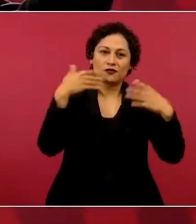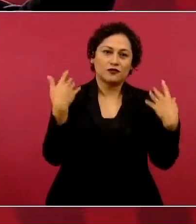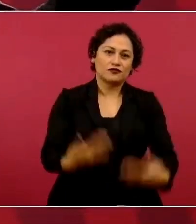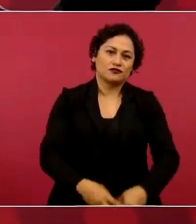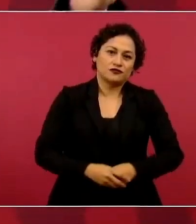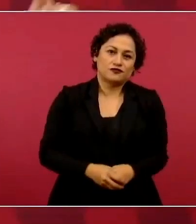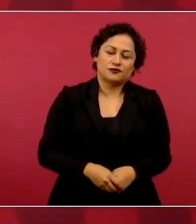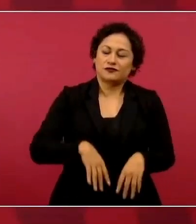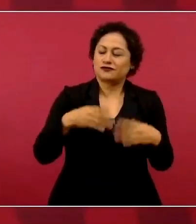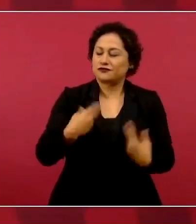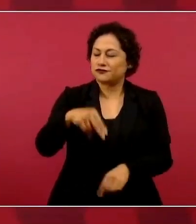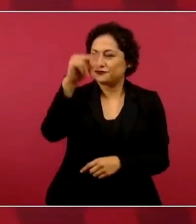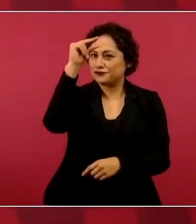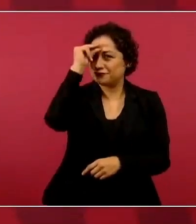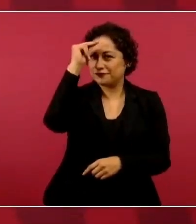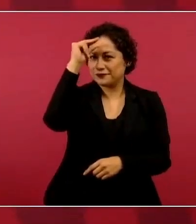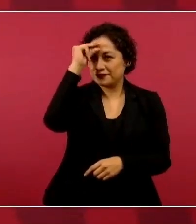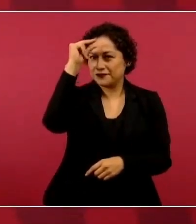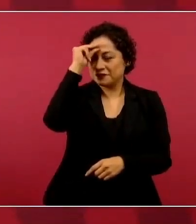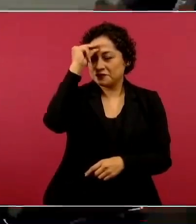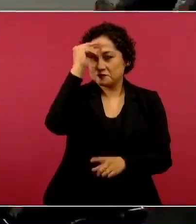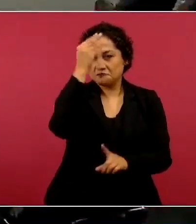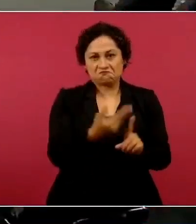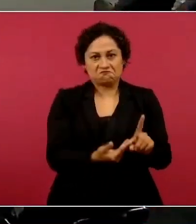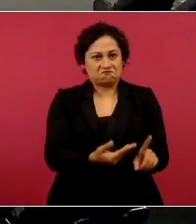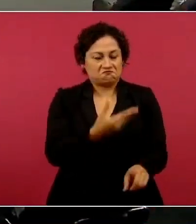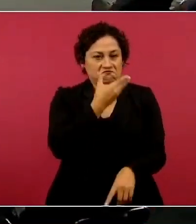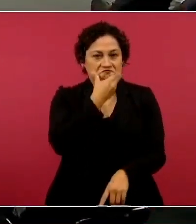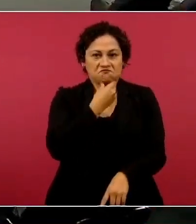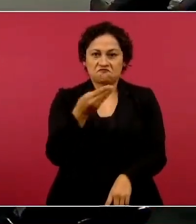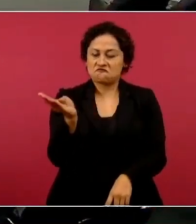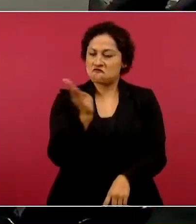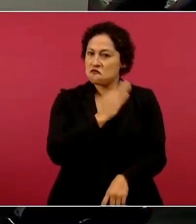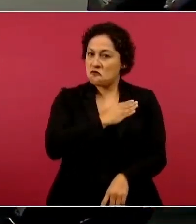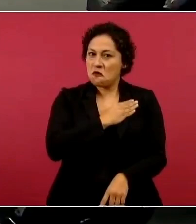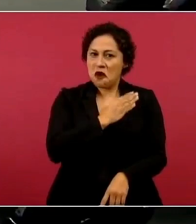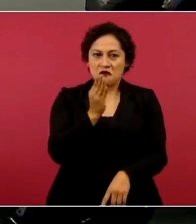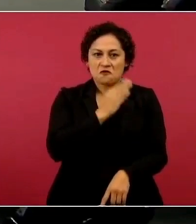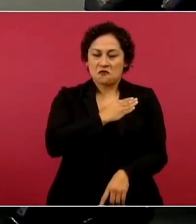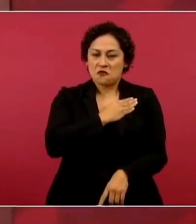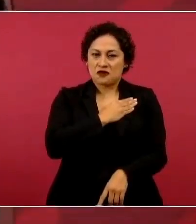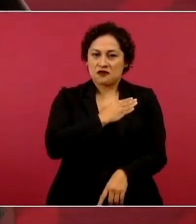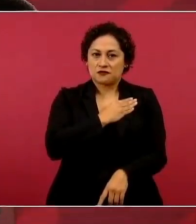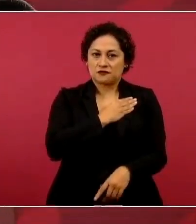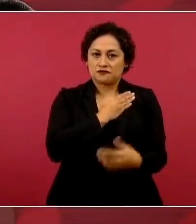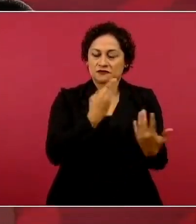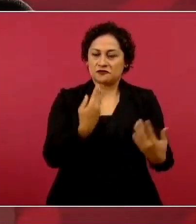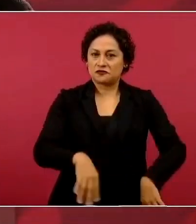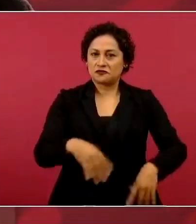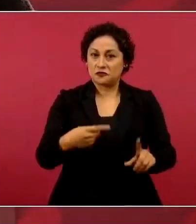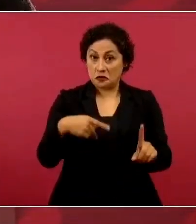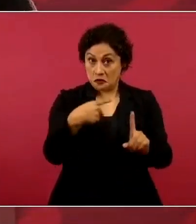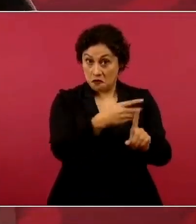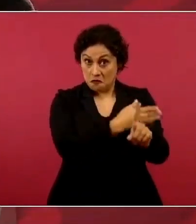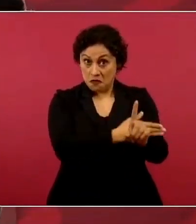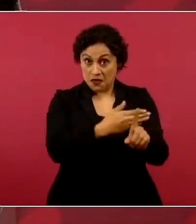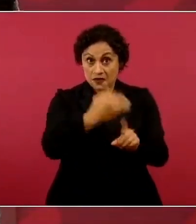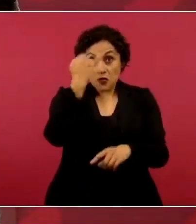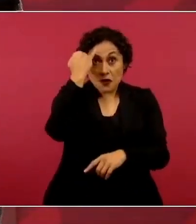un genio, hombre bueno, que se adelantó